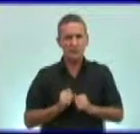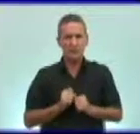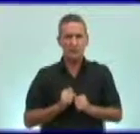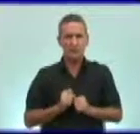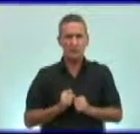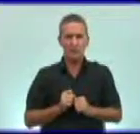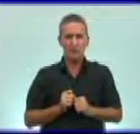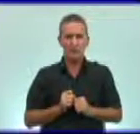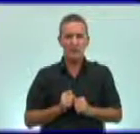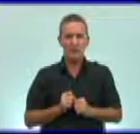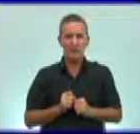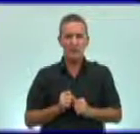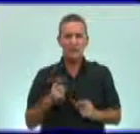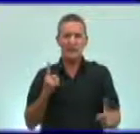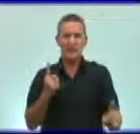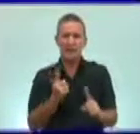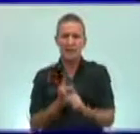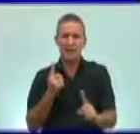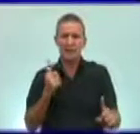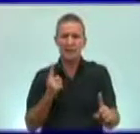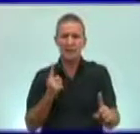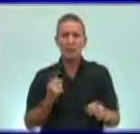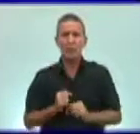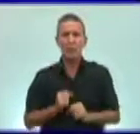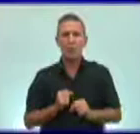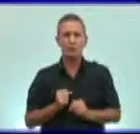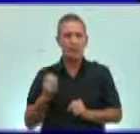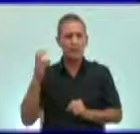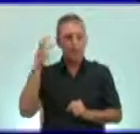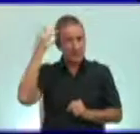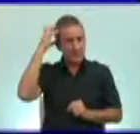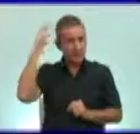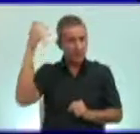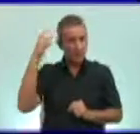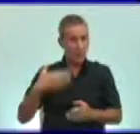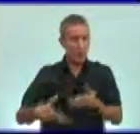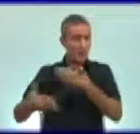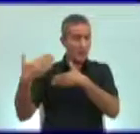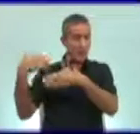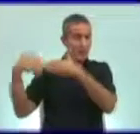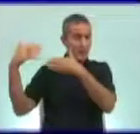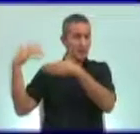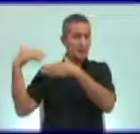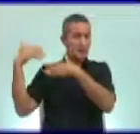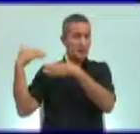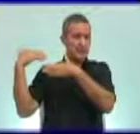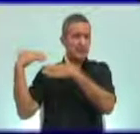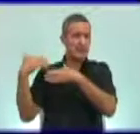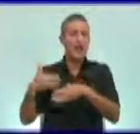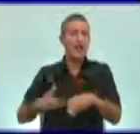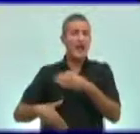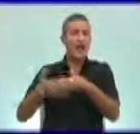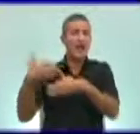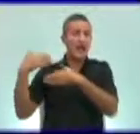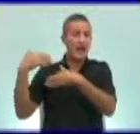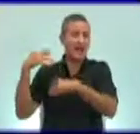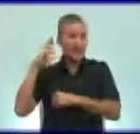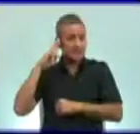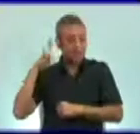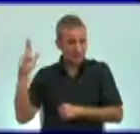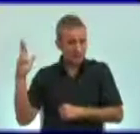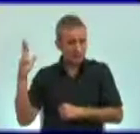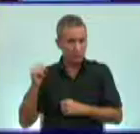al régimen de Machado. Y por eso, como elemento causal de lucha contra la dictadura, vino la